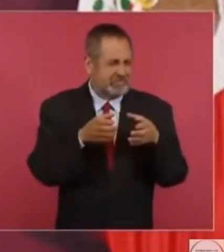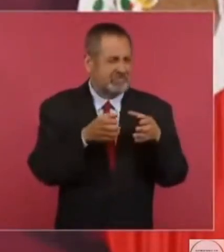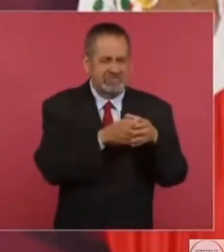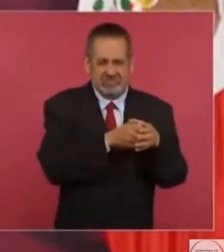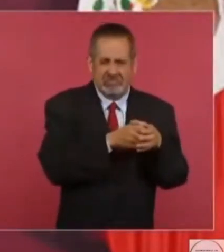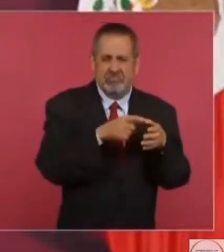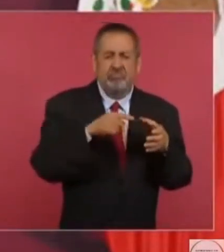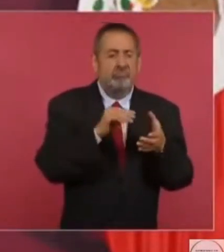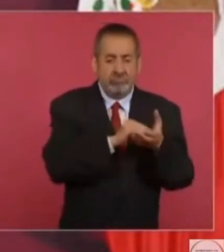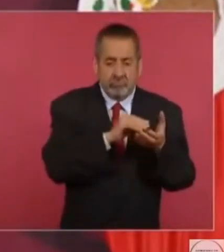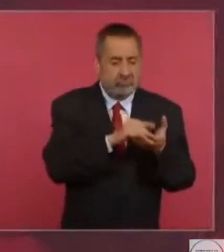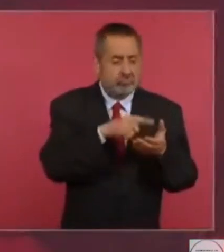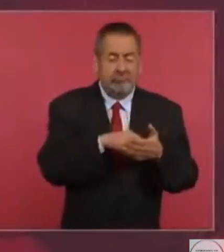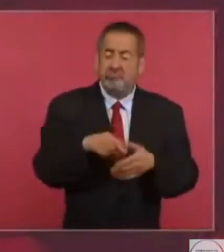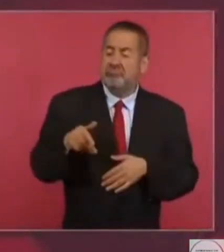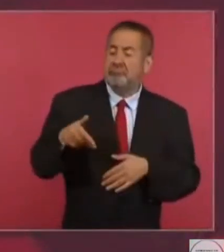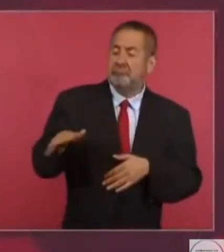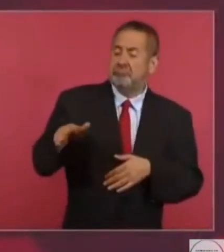clasista, racista.